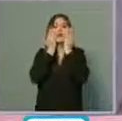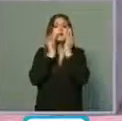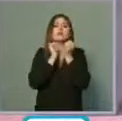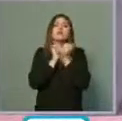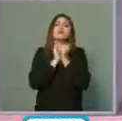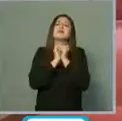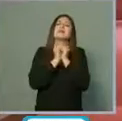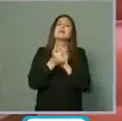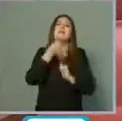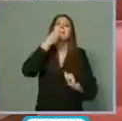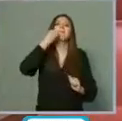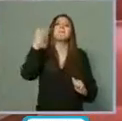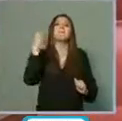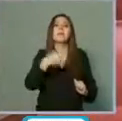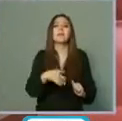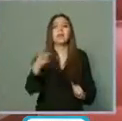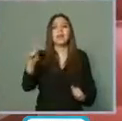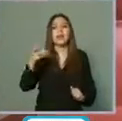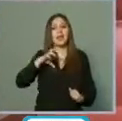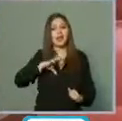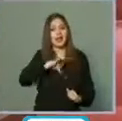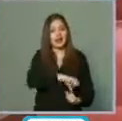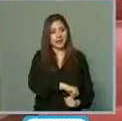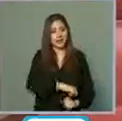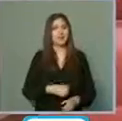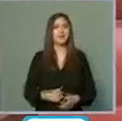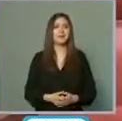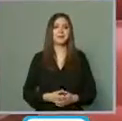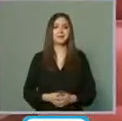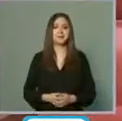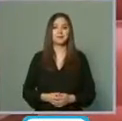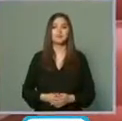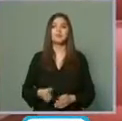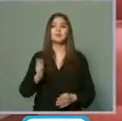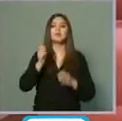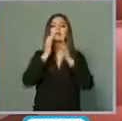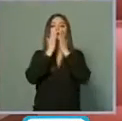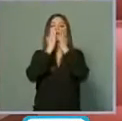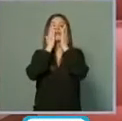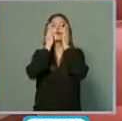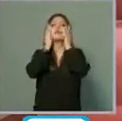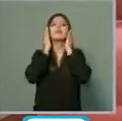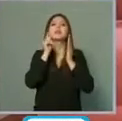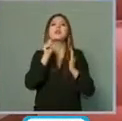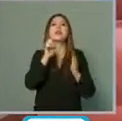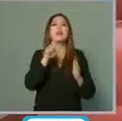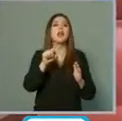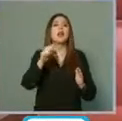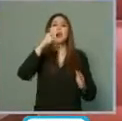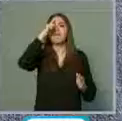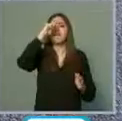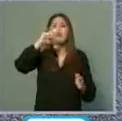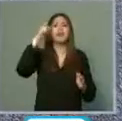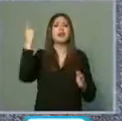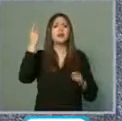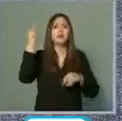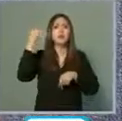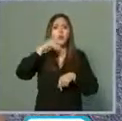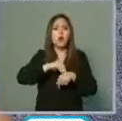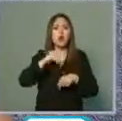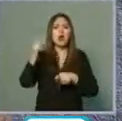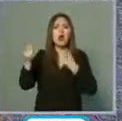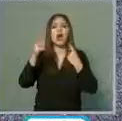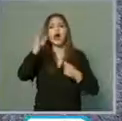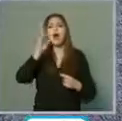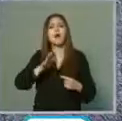sensación, es una maravilla, yo amo ese producto. Es que aparte, como decías, la telita es como un tipo máscara, entonces es súper fácil de aplicar, porque antes me acuerdo que, ay, no,